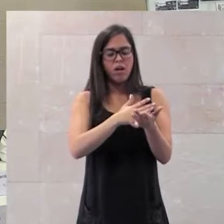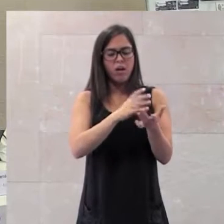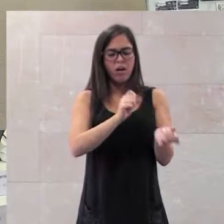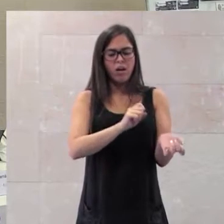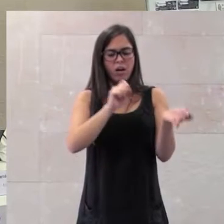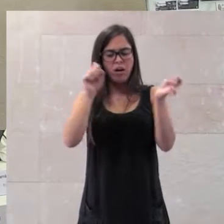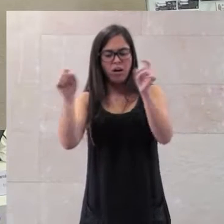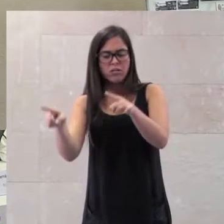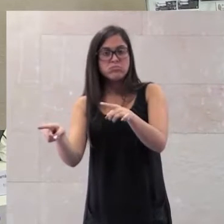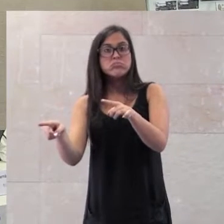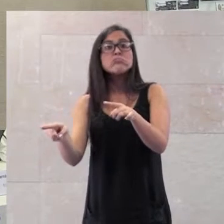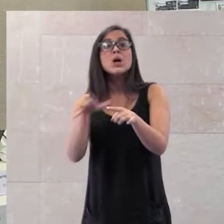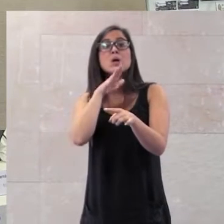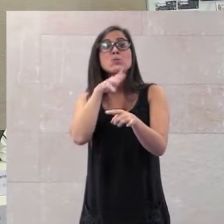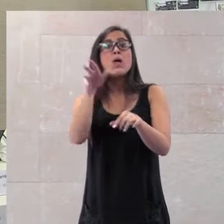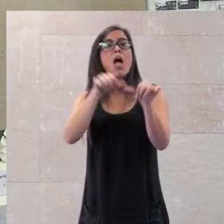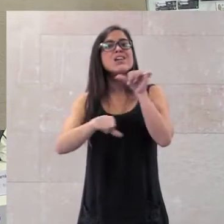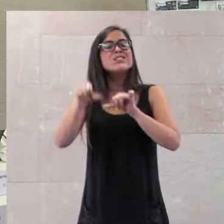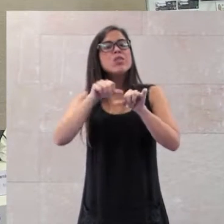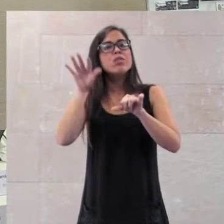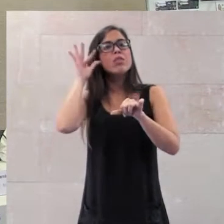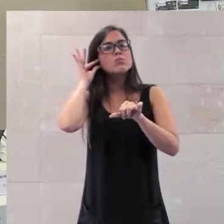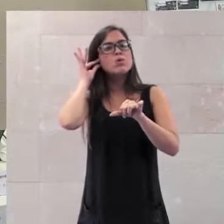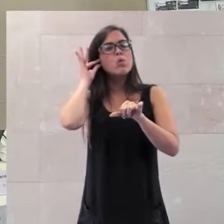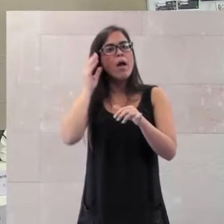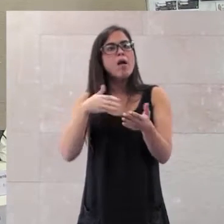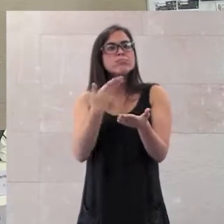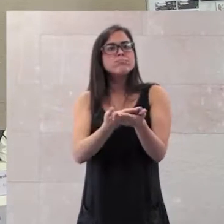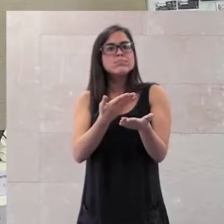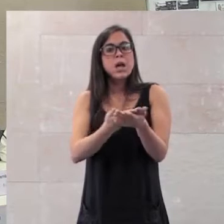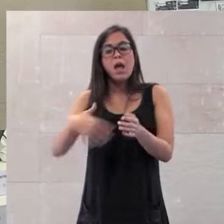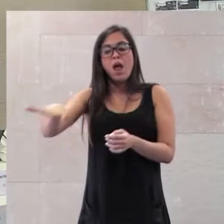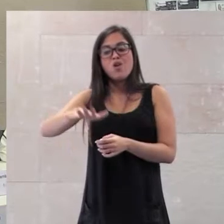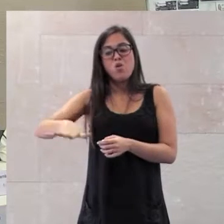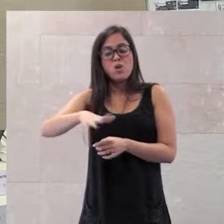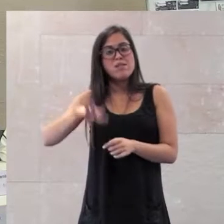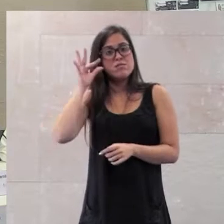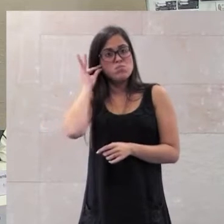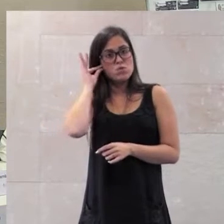talleres solicitados por las propias asociaciones de mujeres a locales de grupos de mujeres, ¿no?